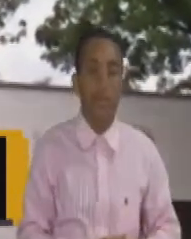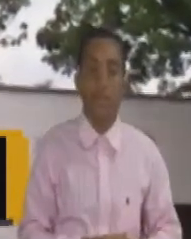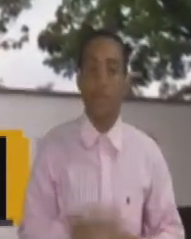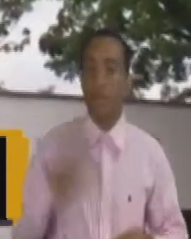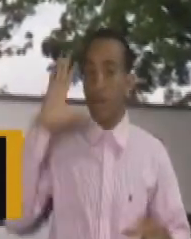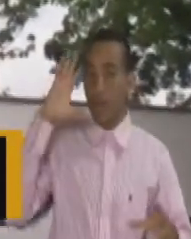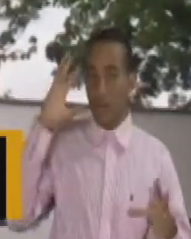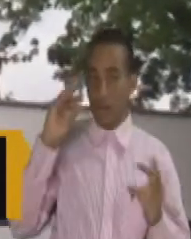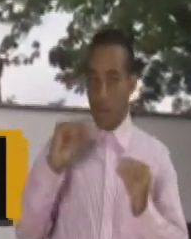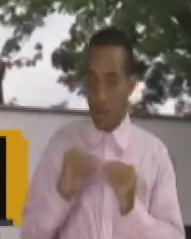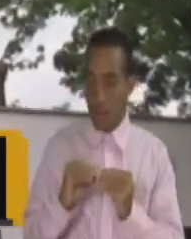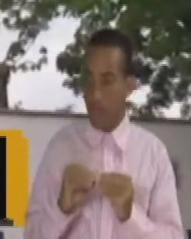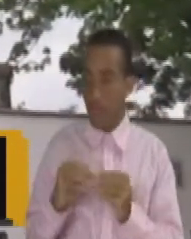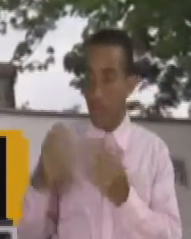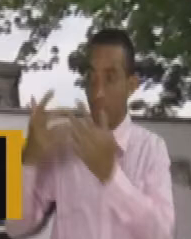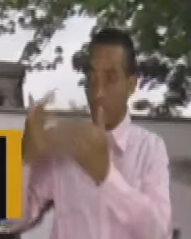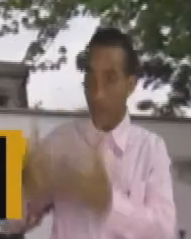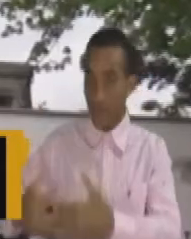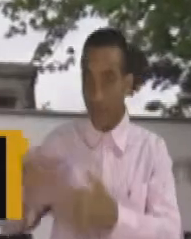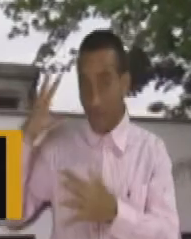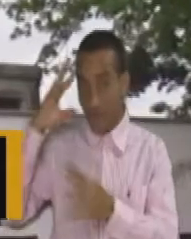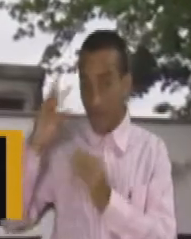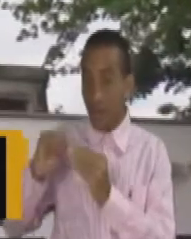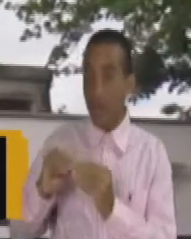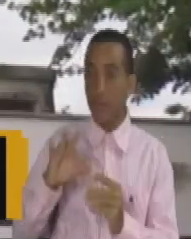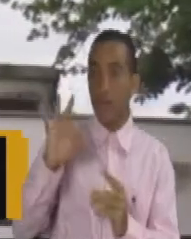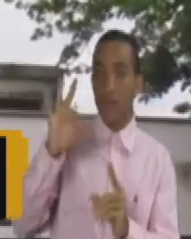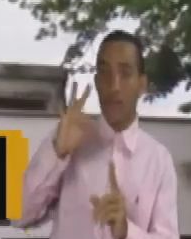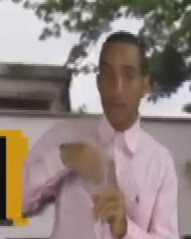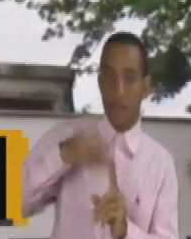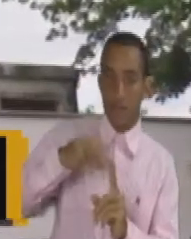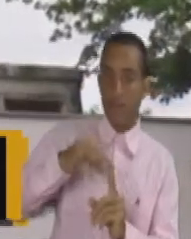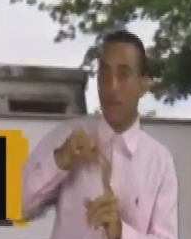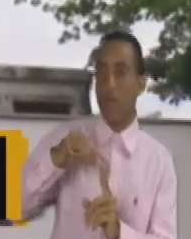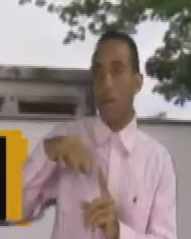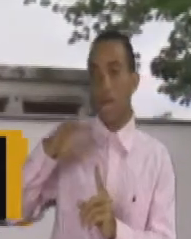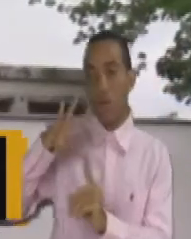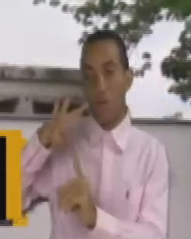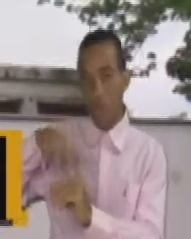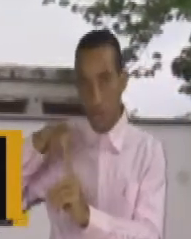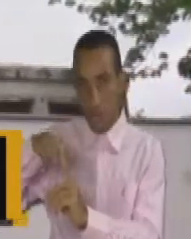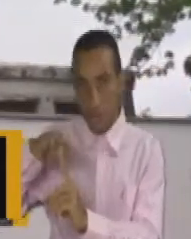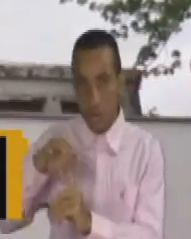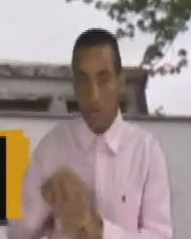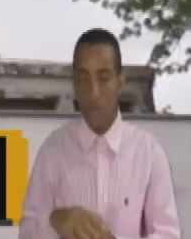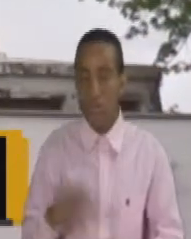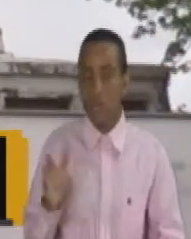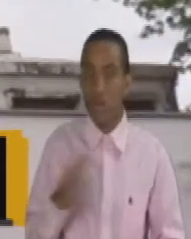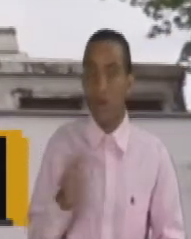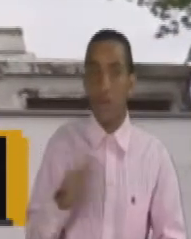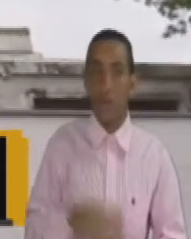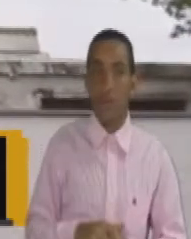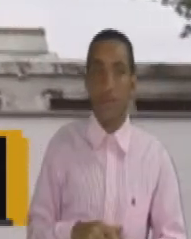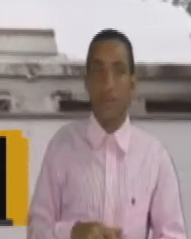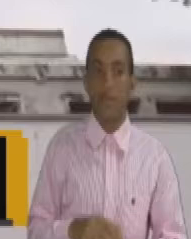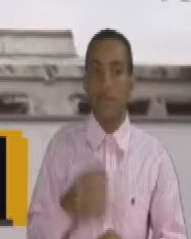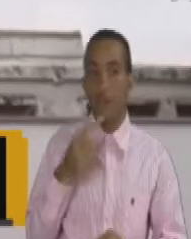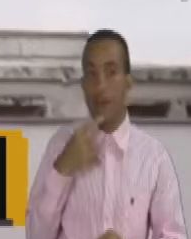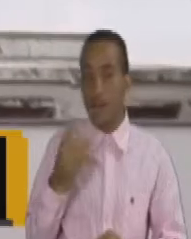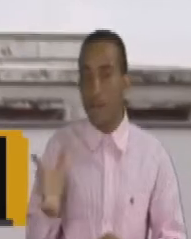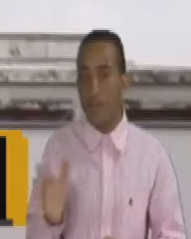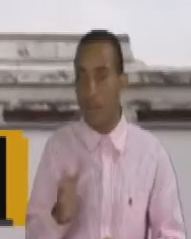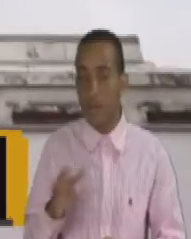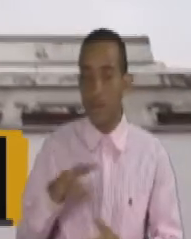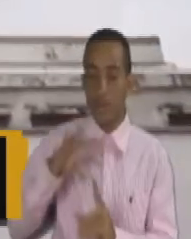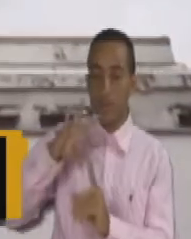con el contratista es que en 3 meses, máximo 4 meses. Nosotros podemos estar hablando, yo le voy a calcular que sean